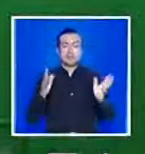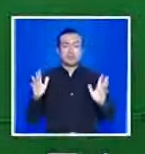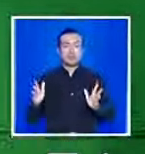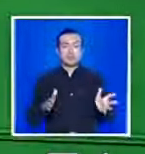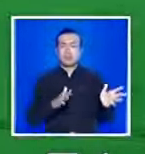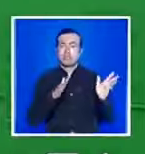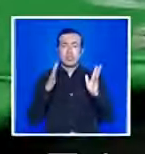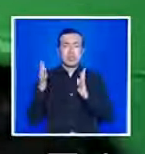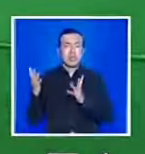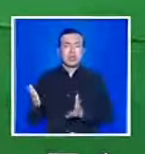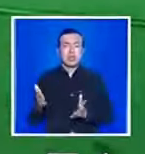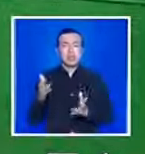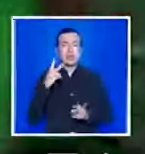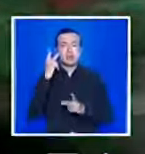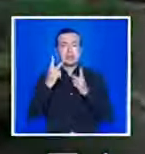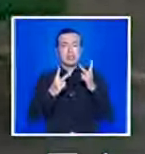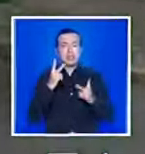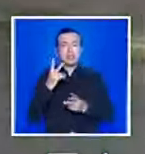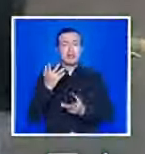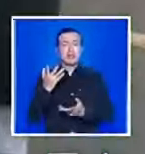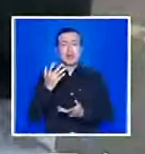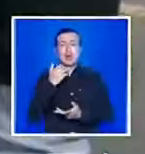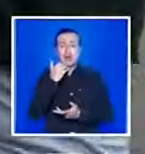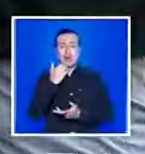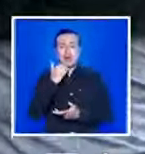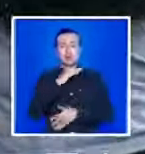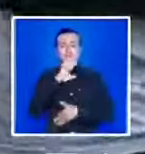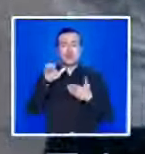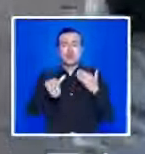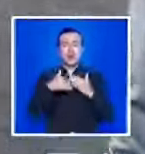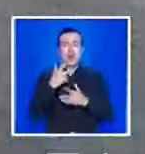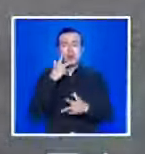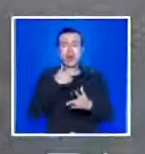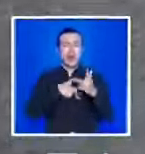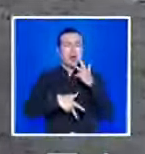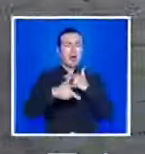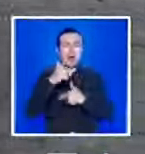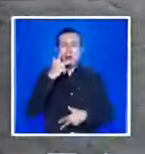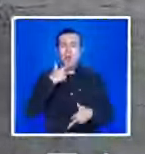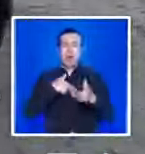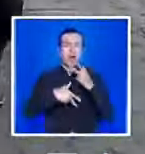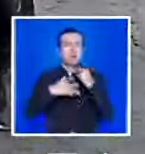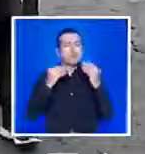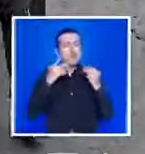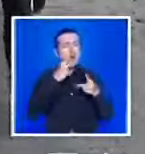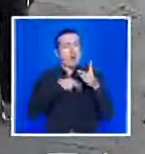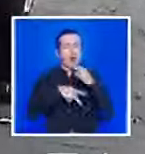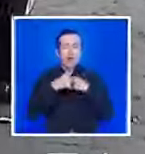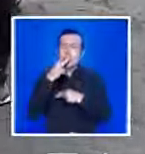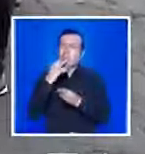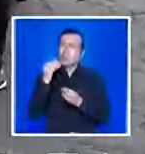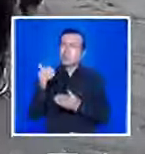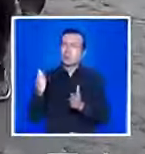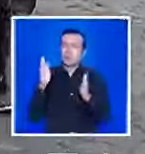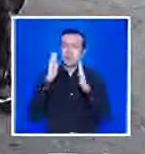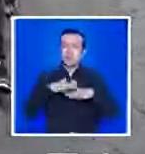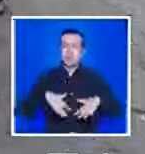análisis, ni una visita técnica, nada. O sea, todo es falsedad, mentiras y mentiras, mentiras y mentiras. Pintac está